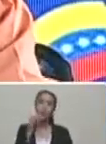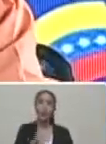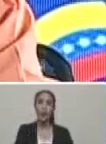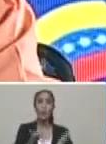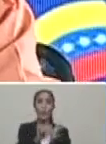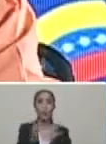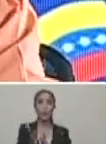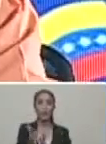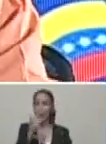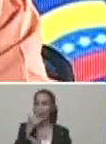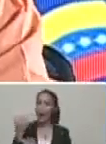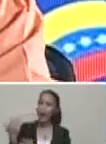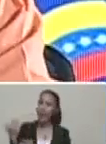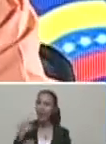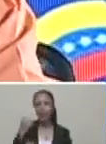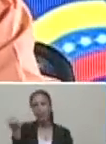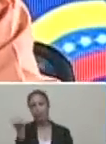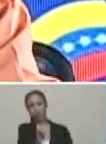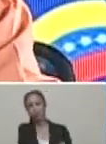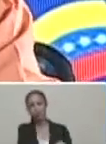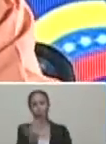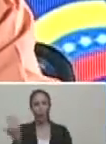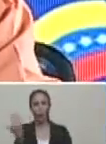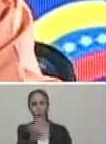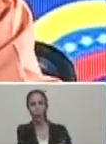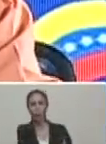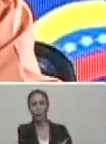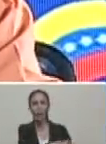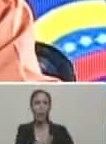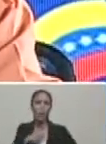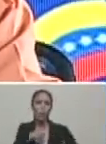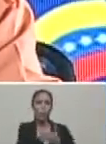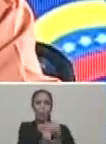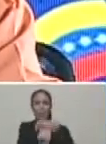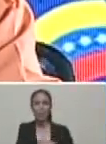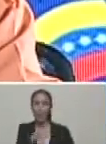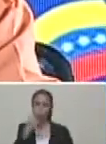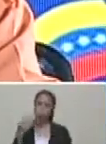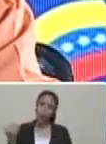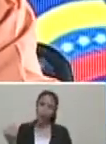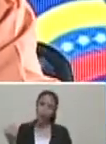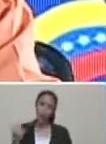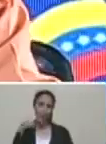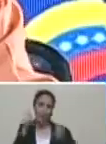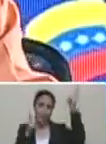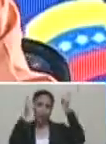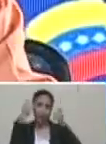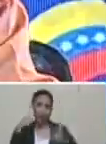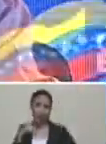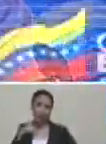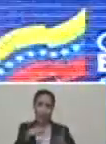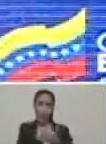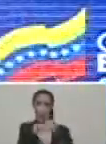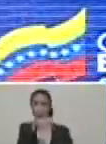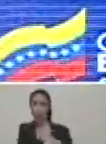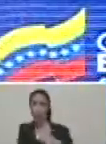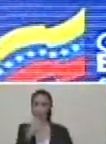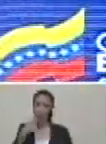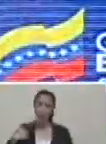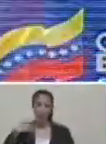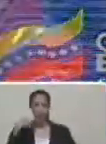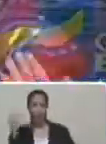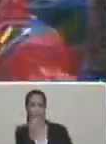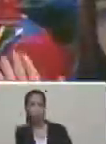abril, también se le puso freno a un golpe de Estado y salió victorioso